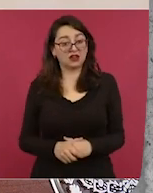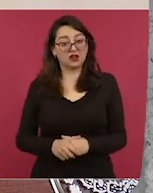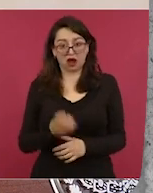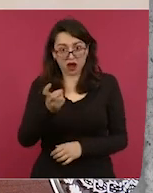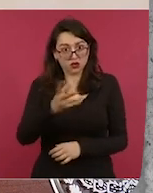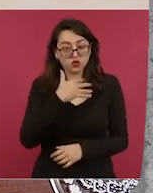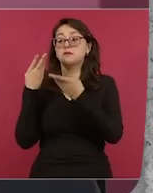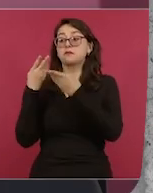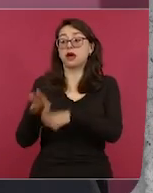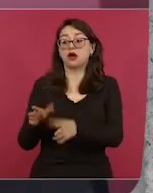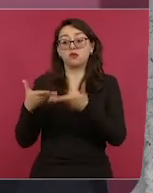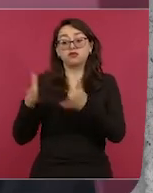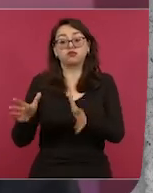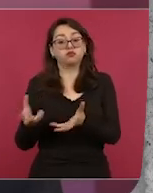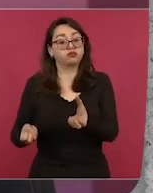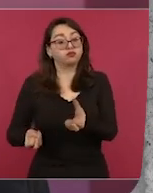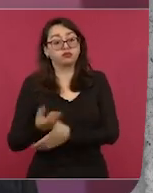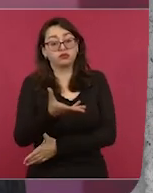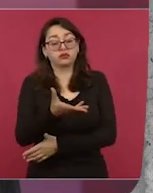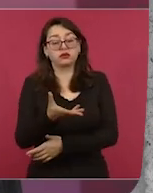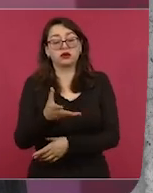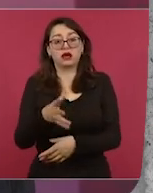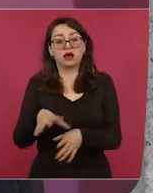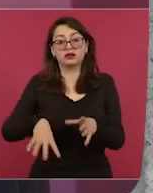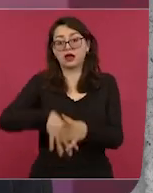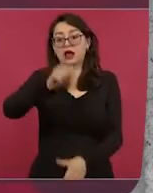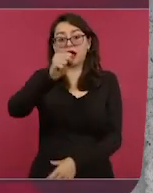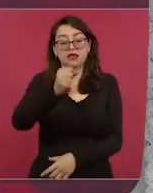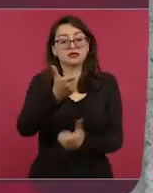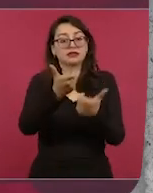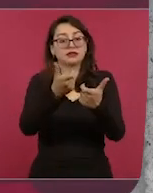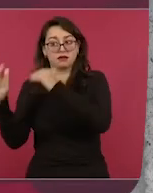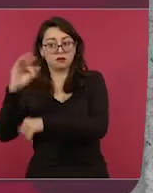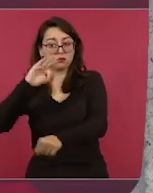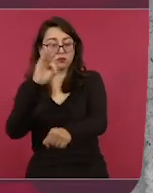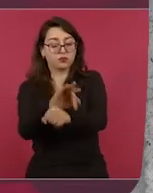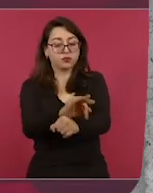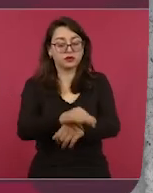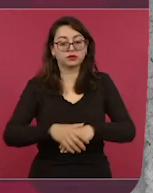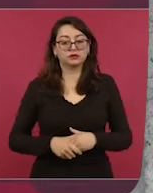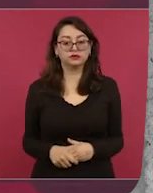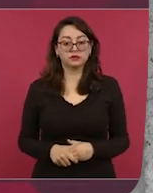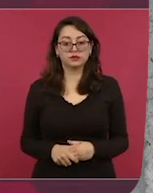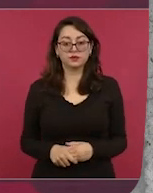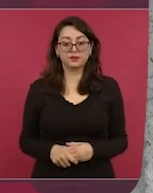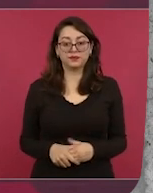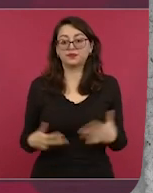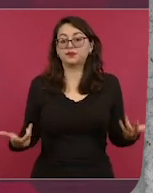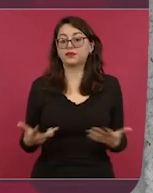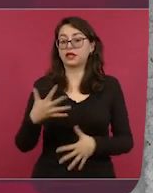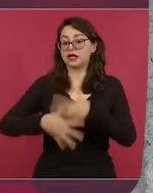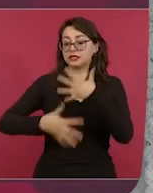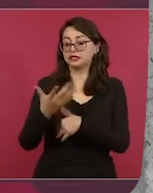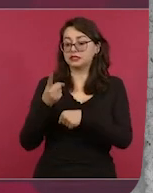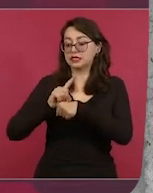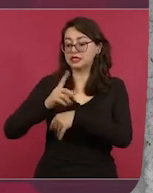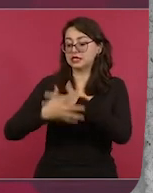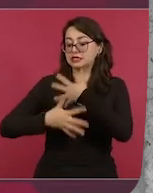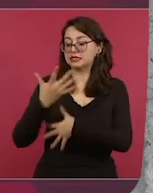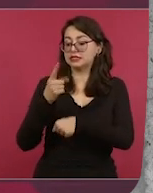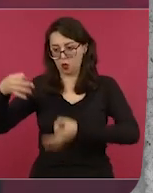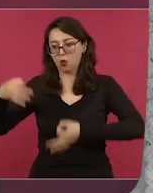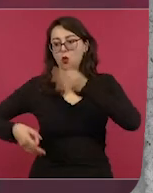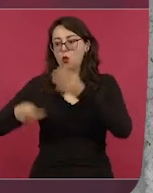corrupción eso no es corrupción lo que vemos cada 15 días de jueces que liberan a